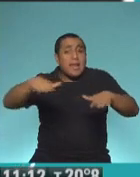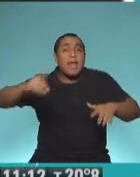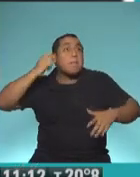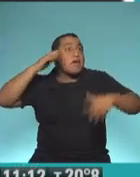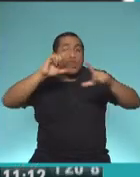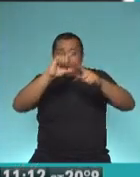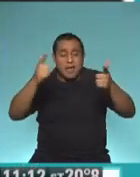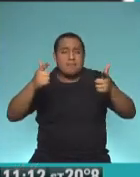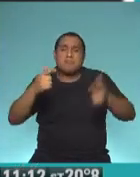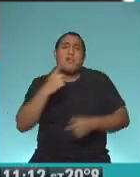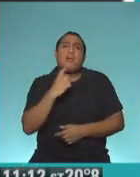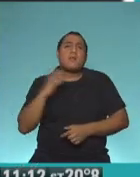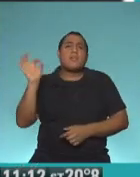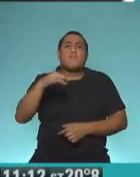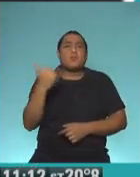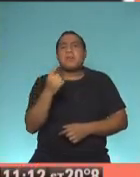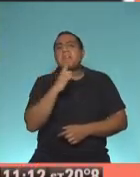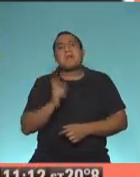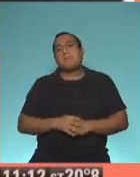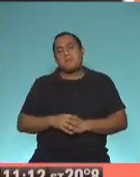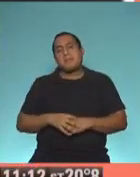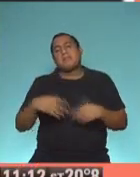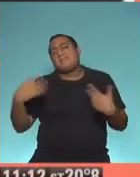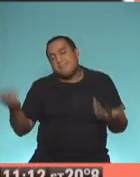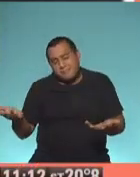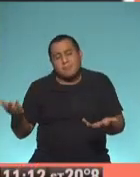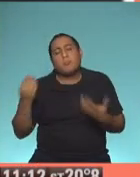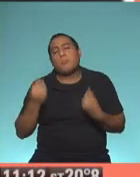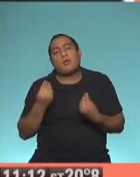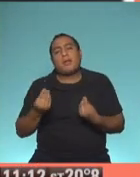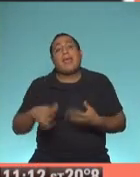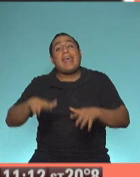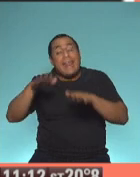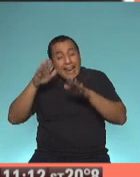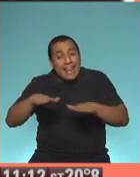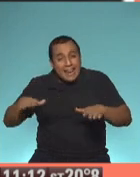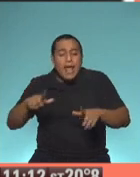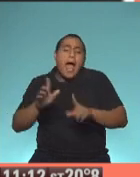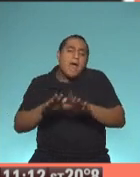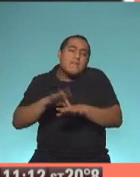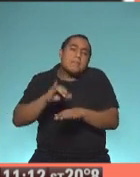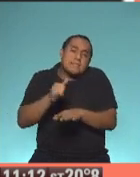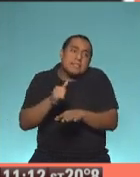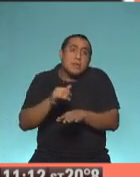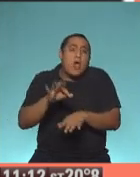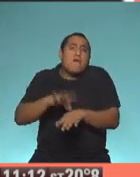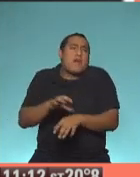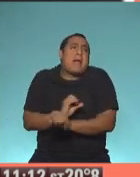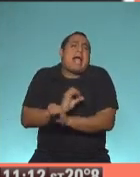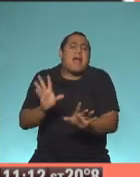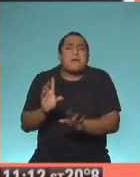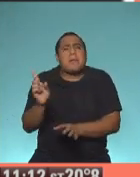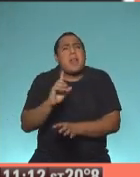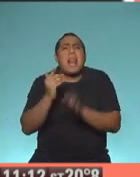enferman, y dentro de los que se enferman, muy rara vez se enferman gravemente. Es decir, la enorme mayoría